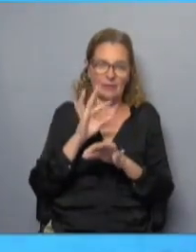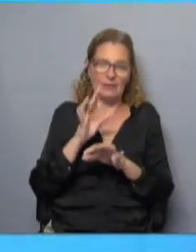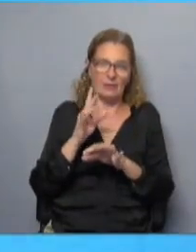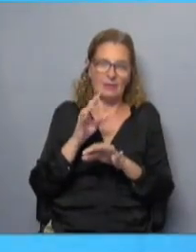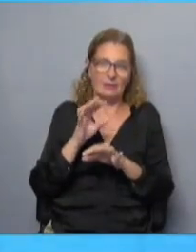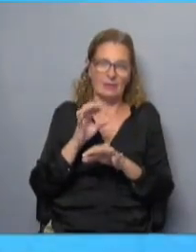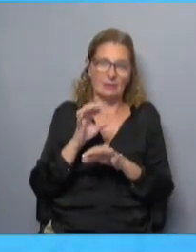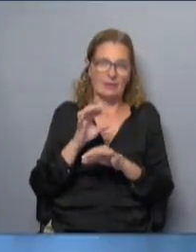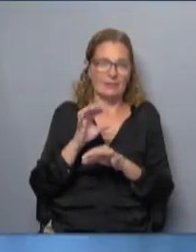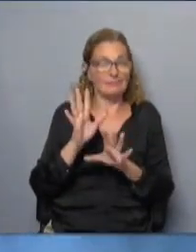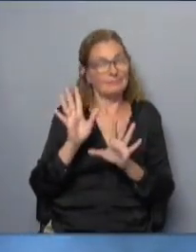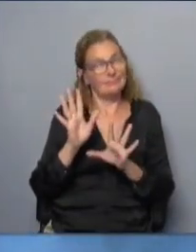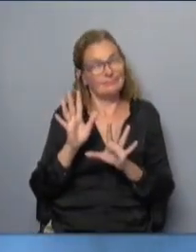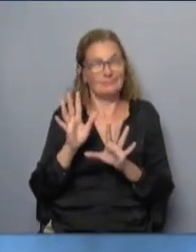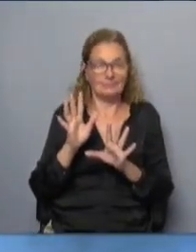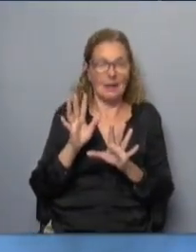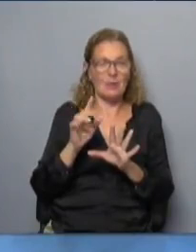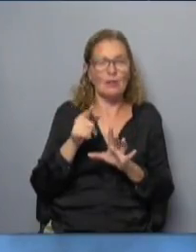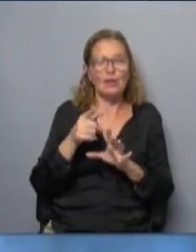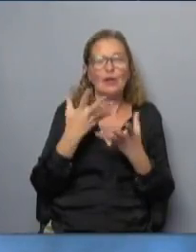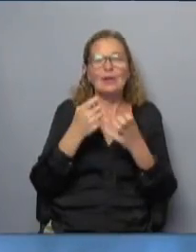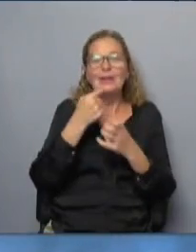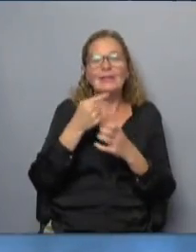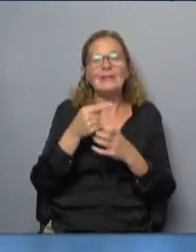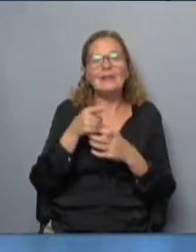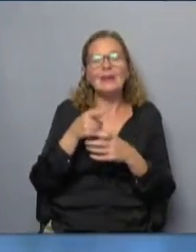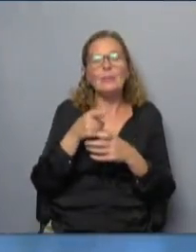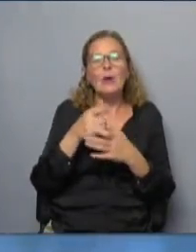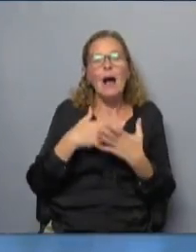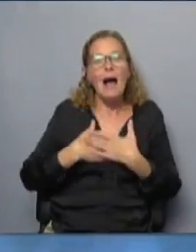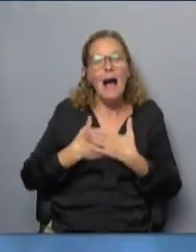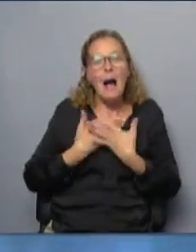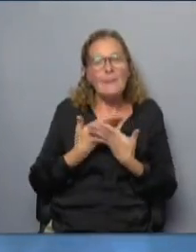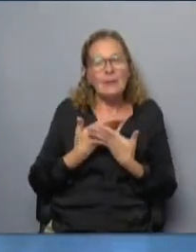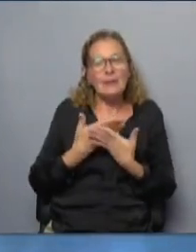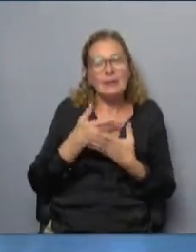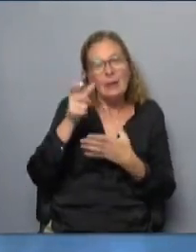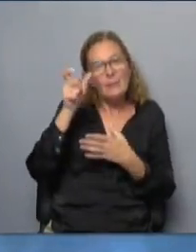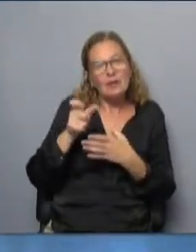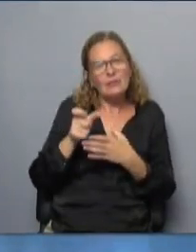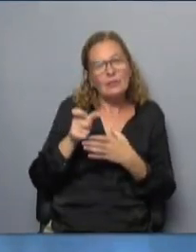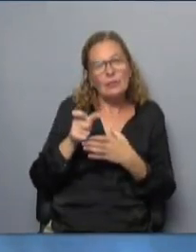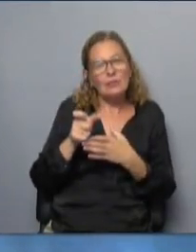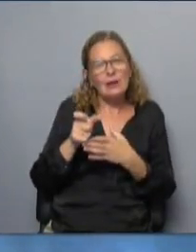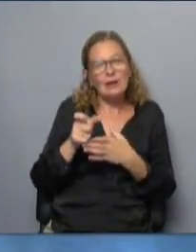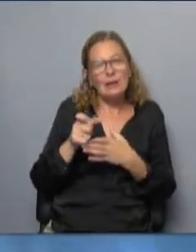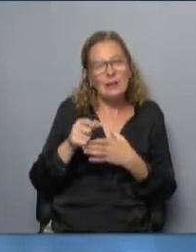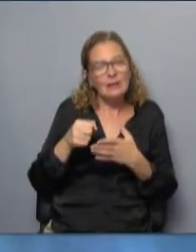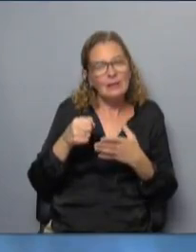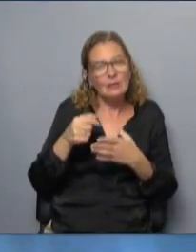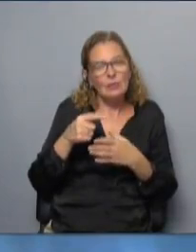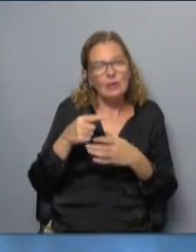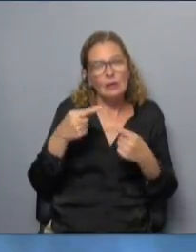reprimir esto no significa alguno no ame a la gente que se rompe el alma eso no hay ninguna crítica a los